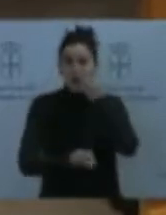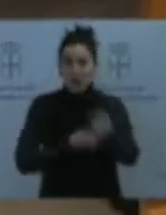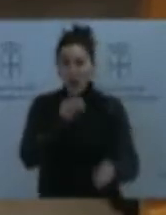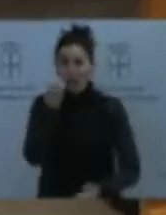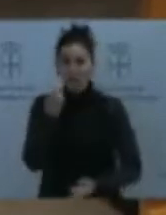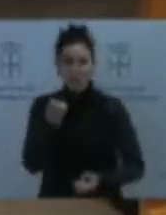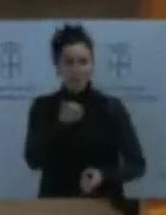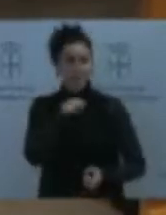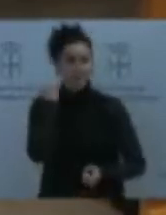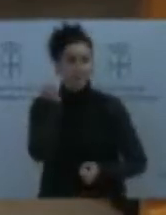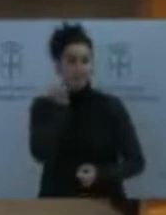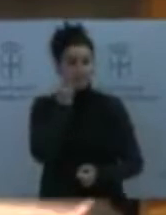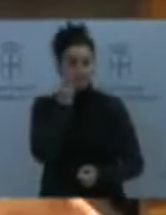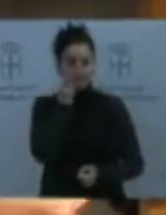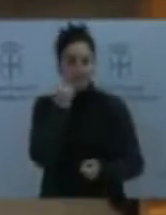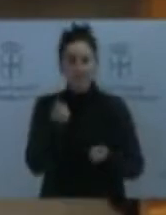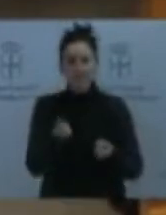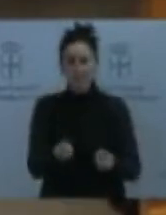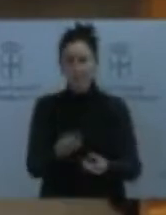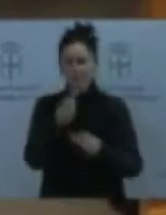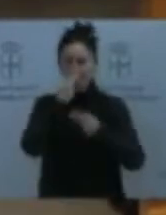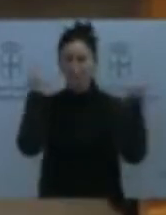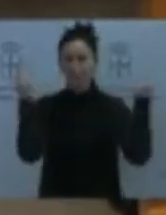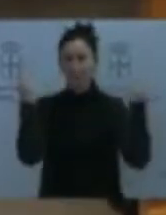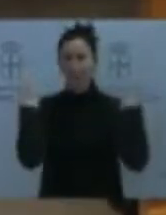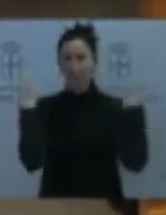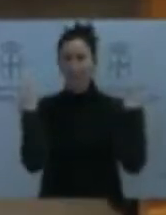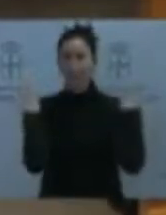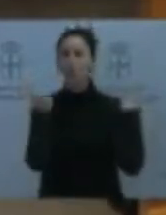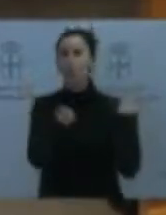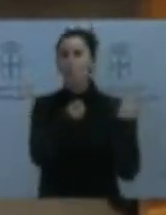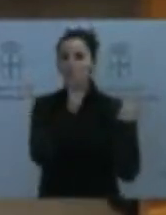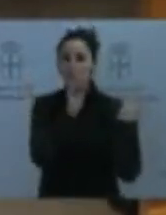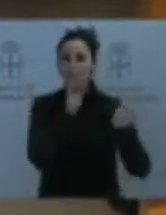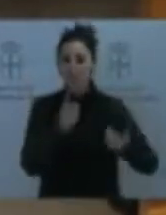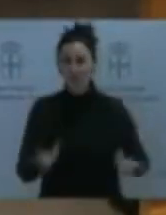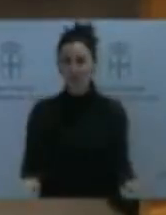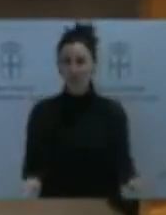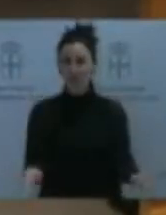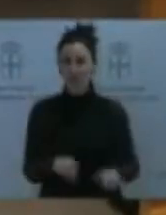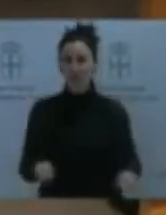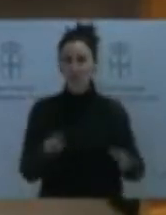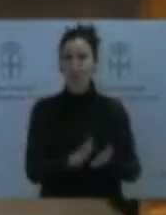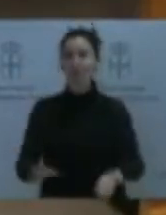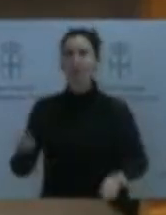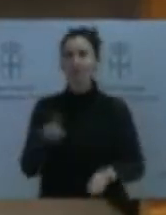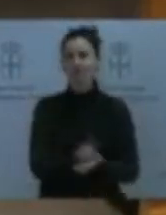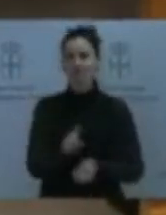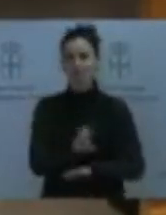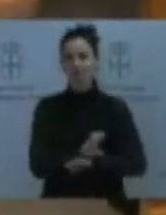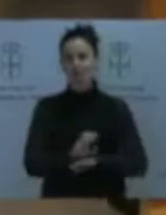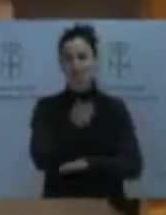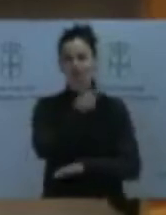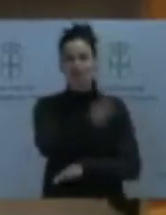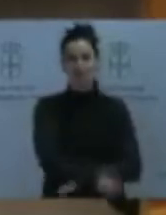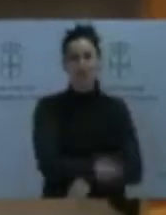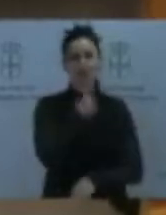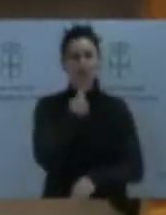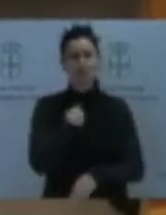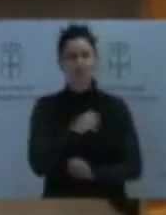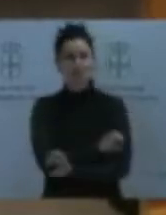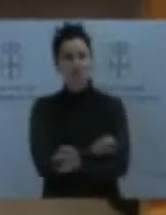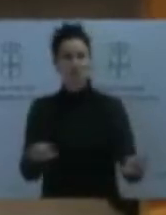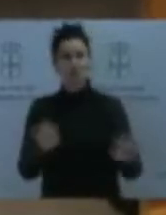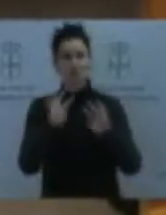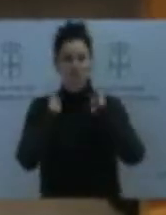agencia tributaria. Estamos hablando, insisto, de consejeros que no decían nada en los consejos de administración cuando parecía que todo iba bien, a pesar de que eso era